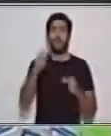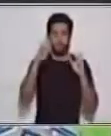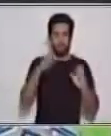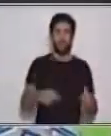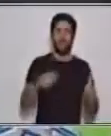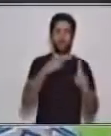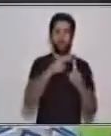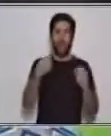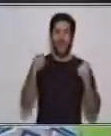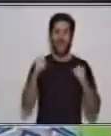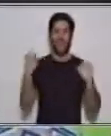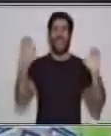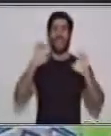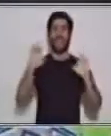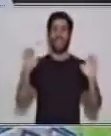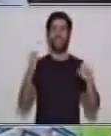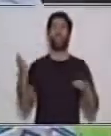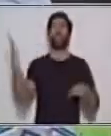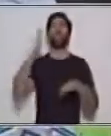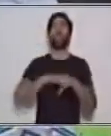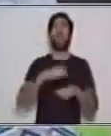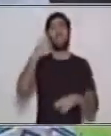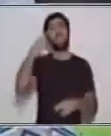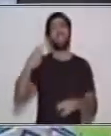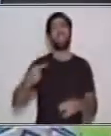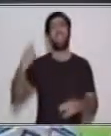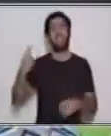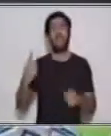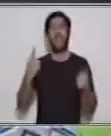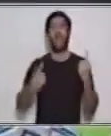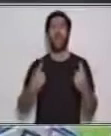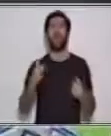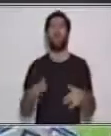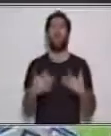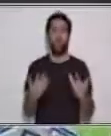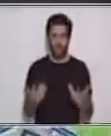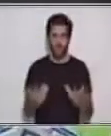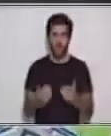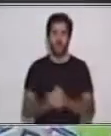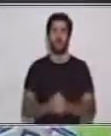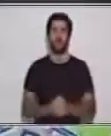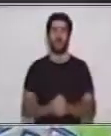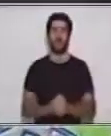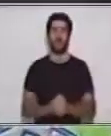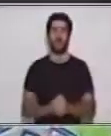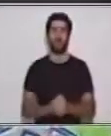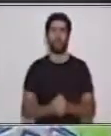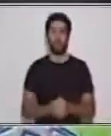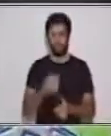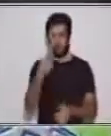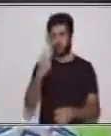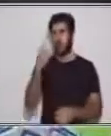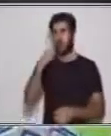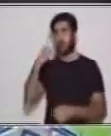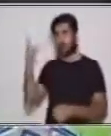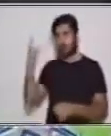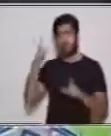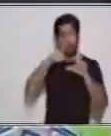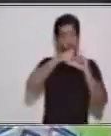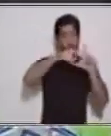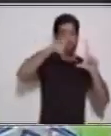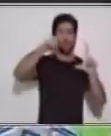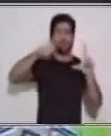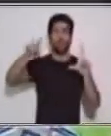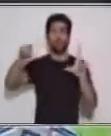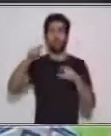más tiempo de ejercicio. ¿Qué día esta persona hizo más tiempo de ejercicio? Observa la gráfica